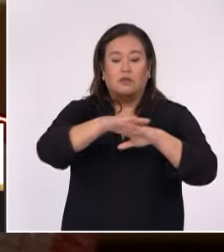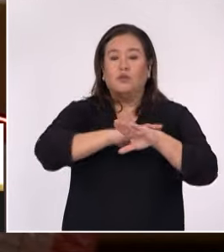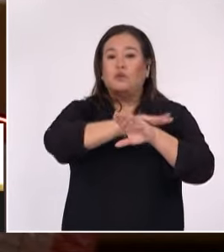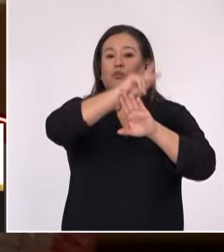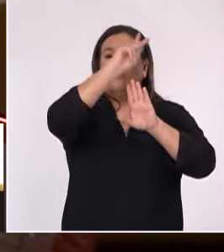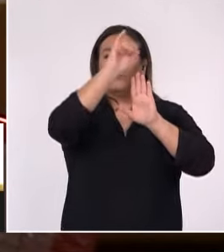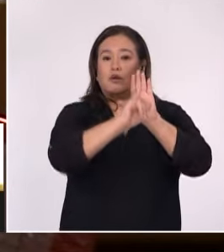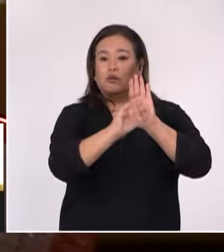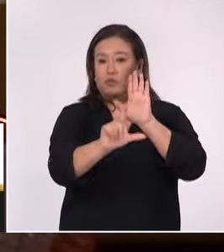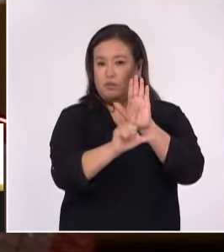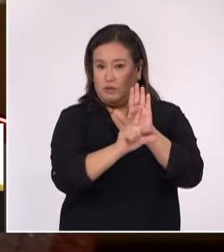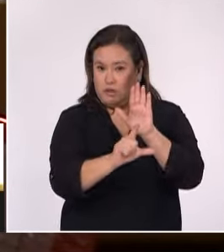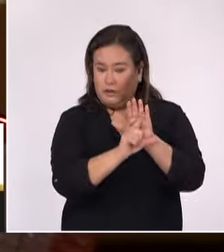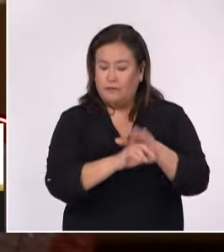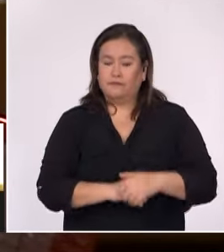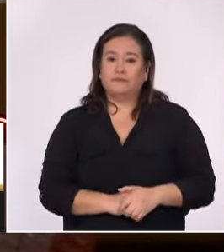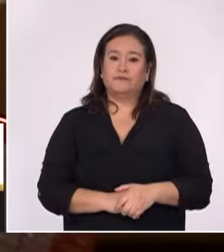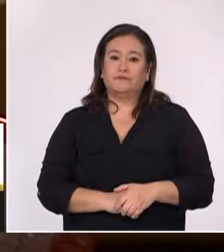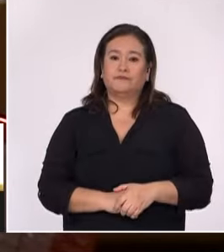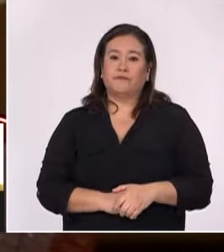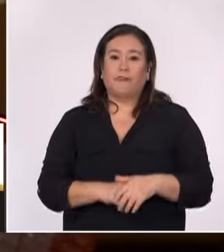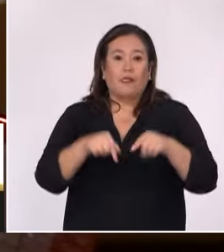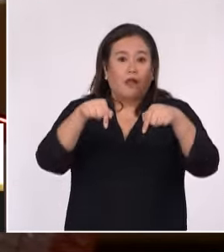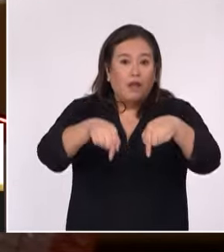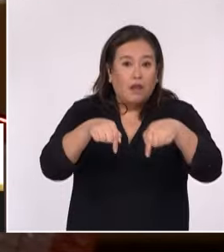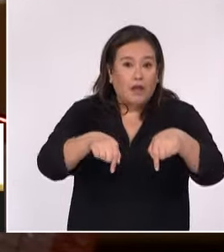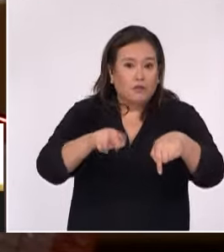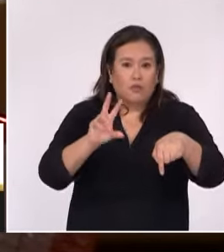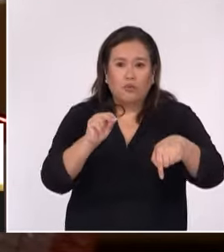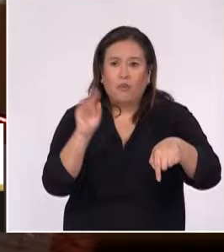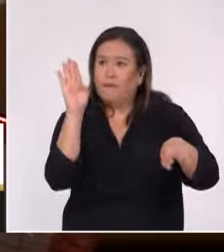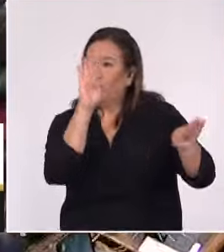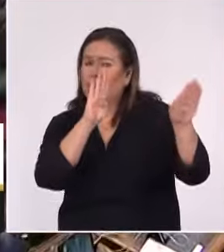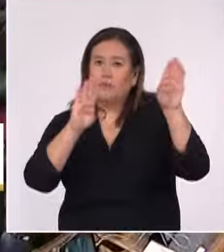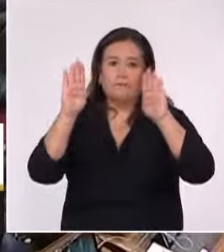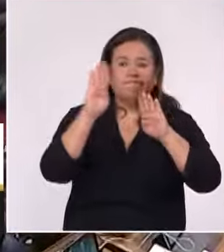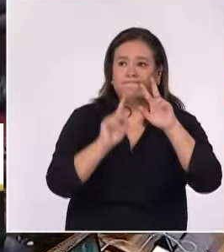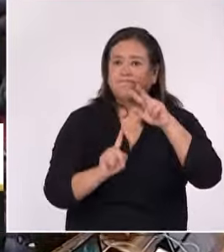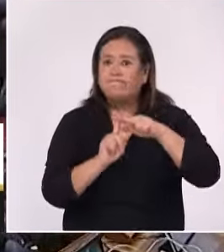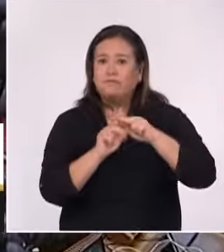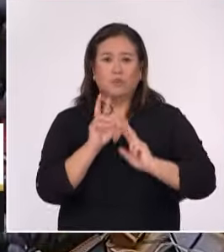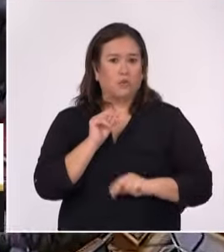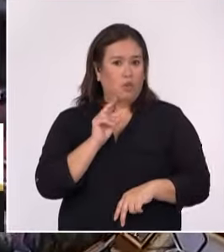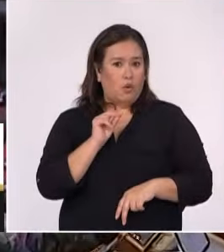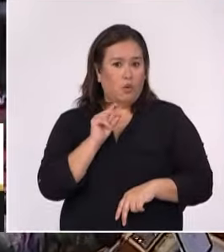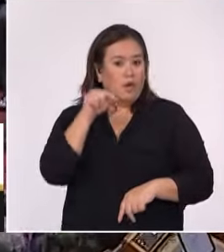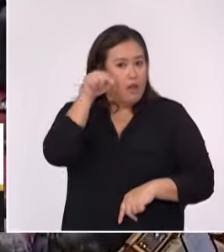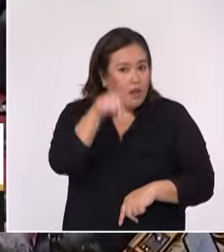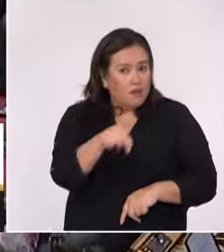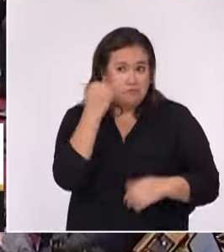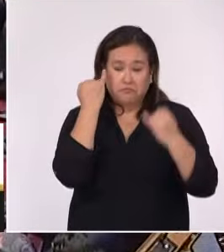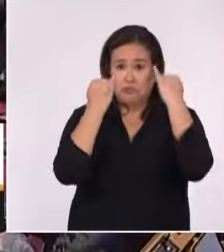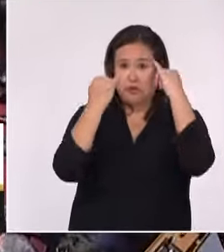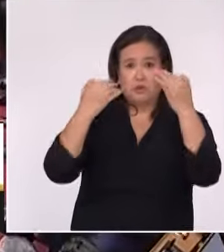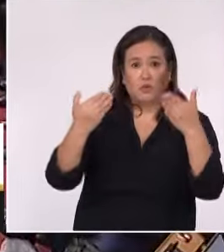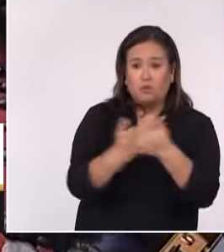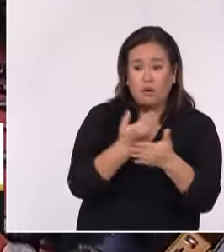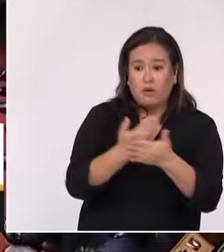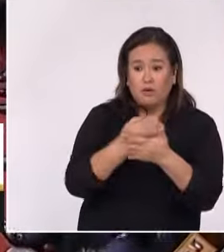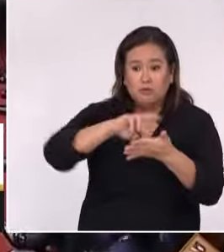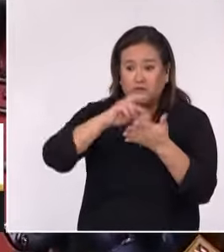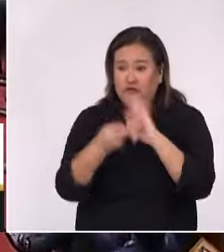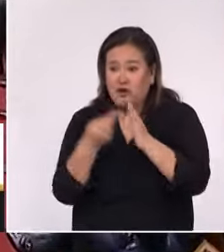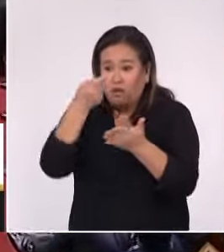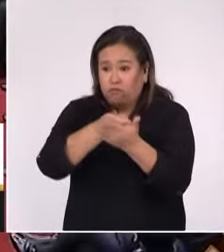de ley. Esto no debe de generar preocupaciones. La medida se adopta sin irrogar gasto